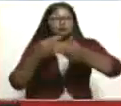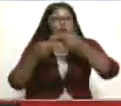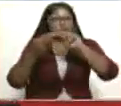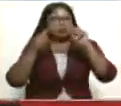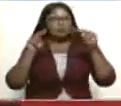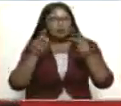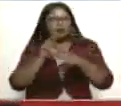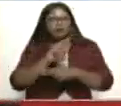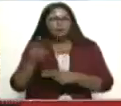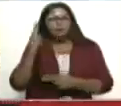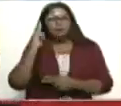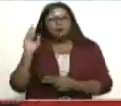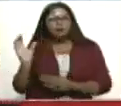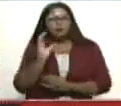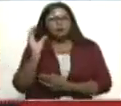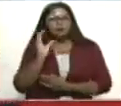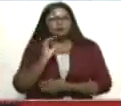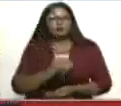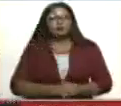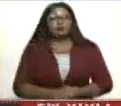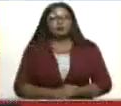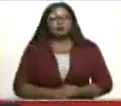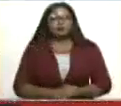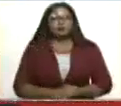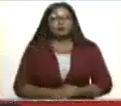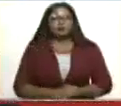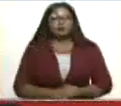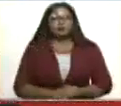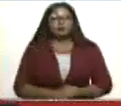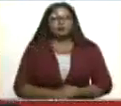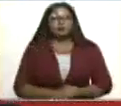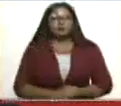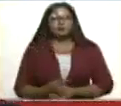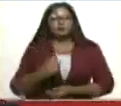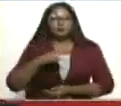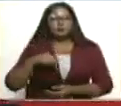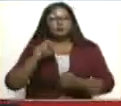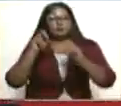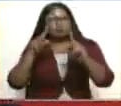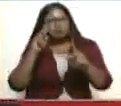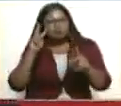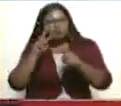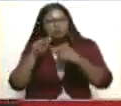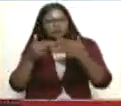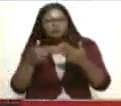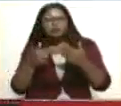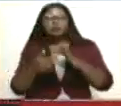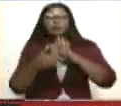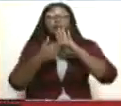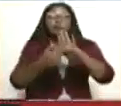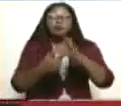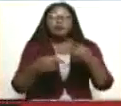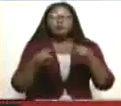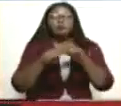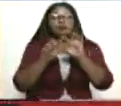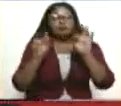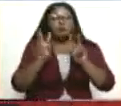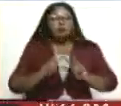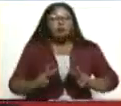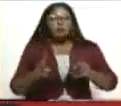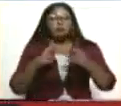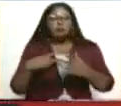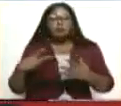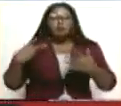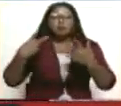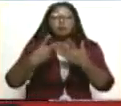la República de Colombia. Esta oportunidad es propicia para manifestar la voluntad del